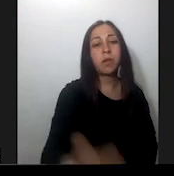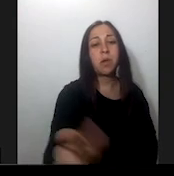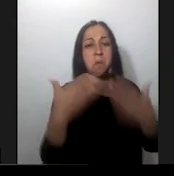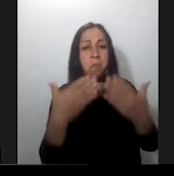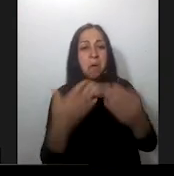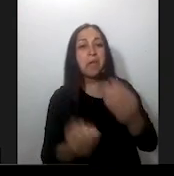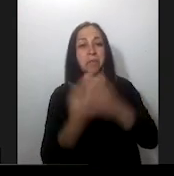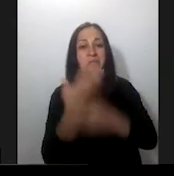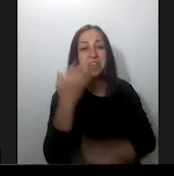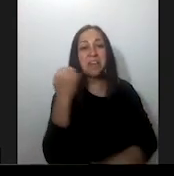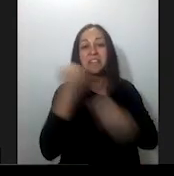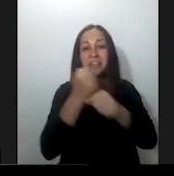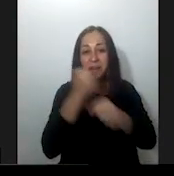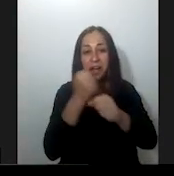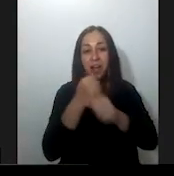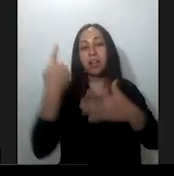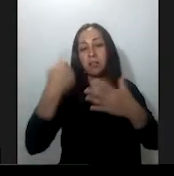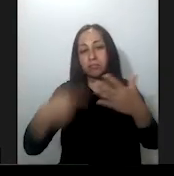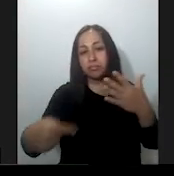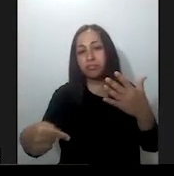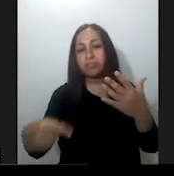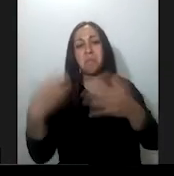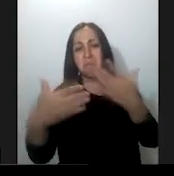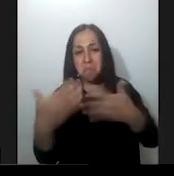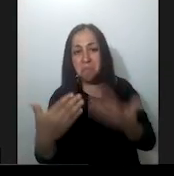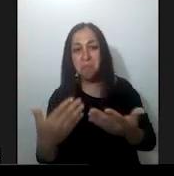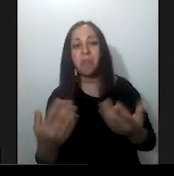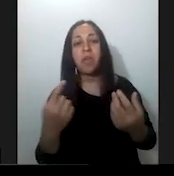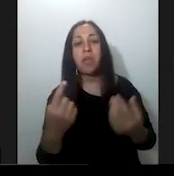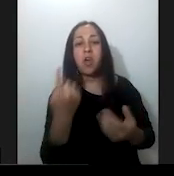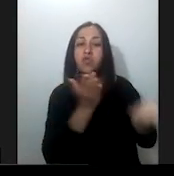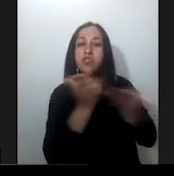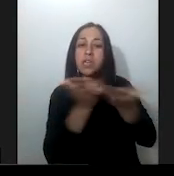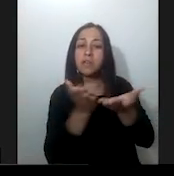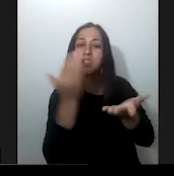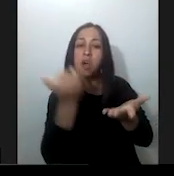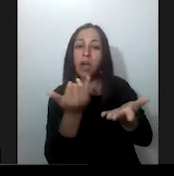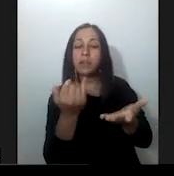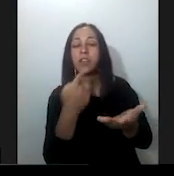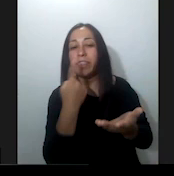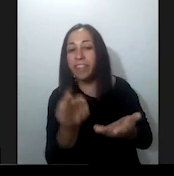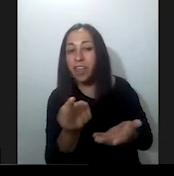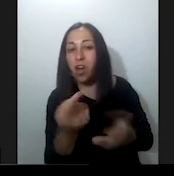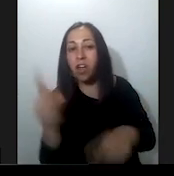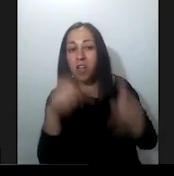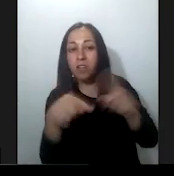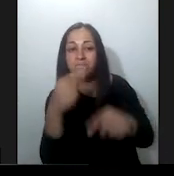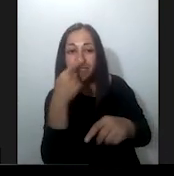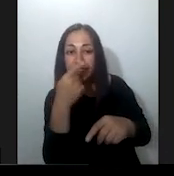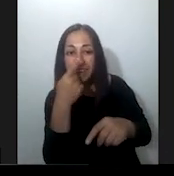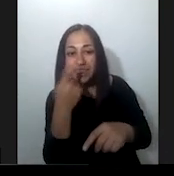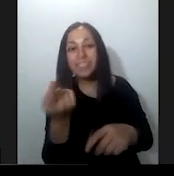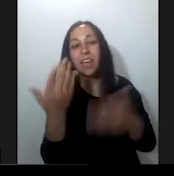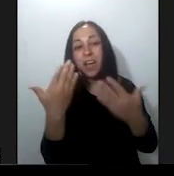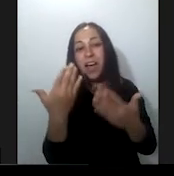Acá pueden empezar a trabajar, se puede hacer un montón de cosas, note que tengo valores NA, ¿bien? Hay un servicio que se